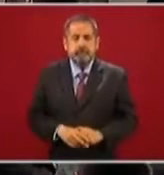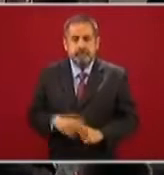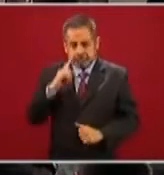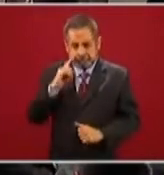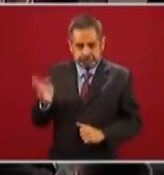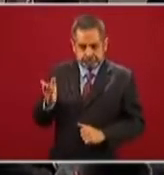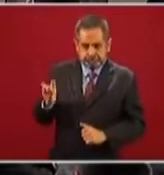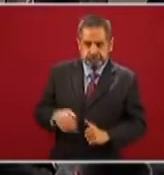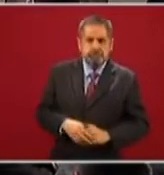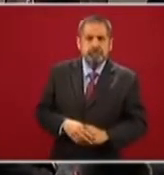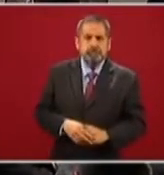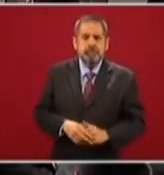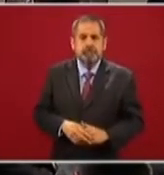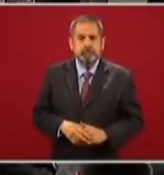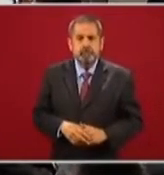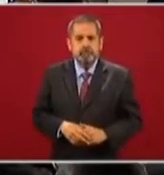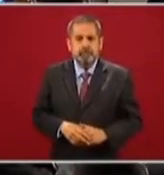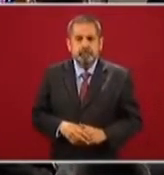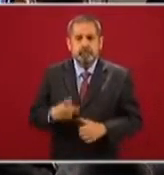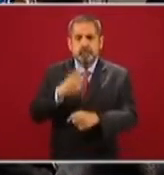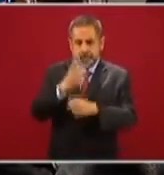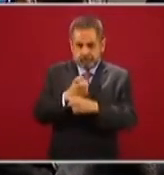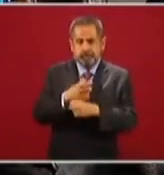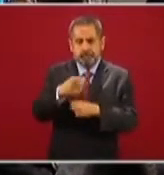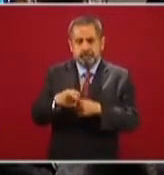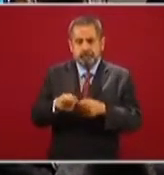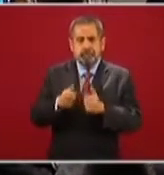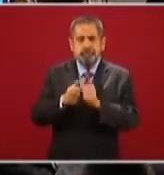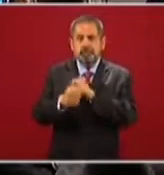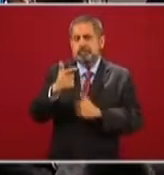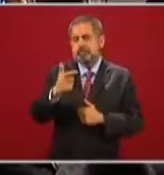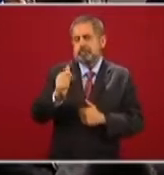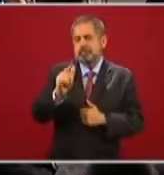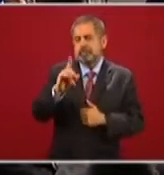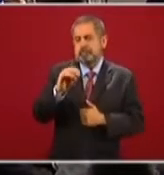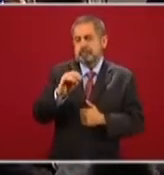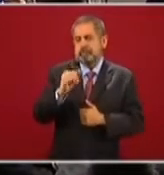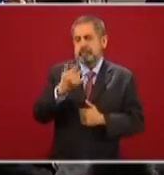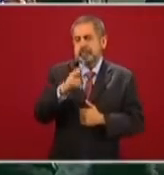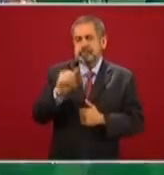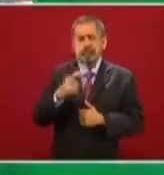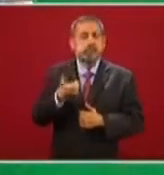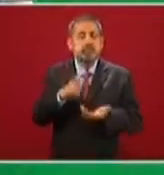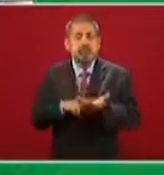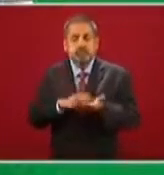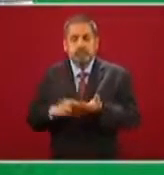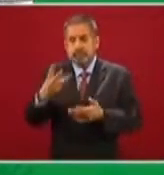Adelante. La segunda es la ampliación de los carriles Galindo y Villa, que tiene un costo de 300 millones de pesos y